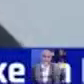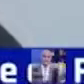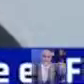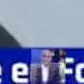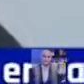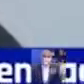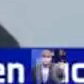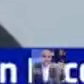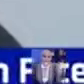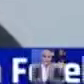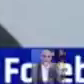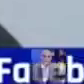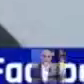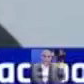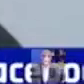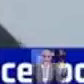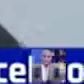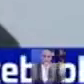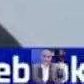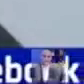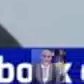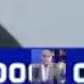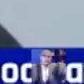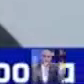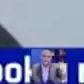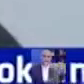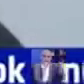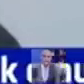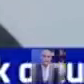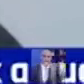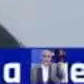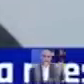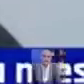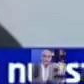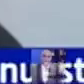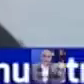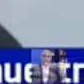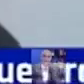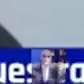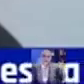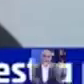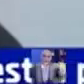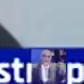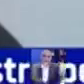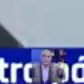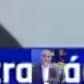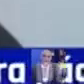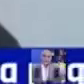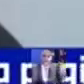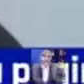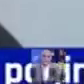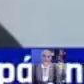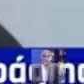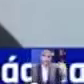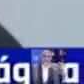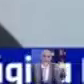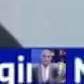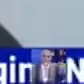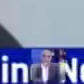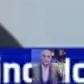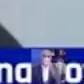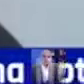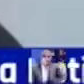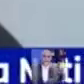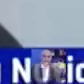Aristegui Noticias, de Astillero, de Sin Embargo, de todos estos medios de comunicación que en algún momento pensábamos que